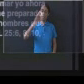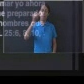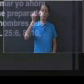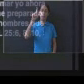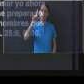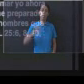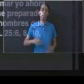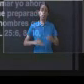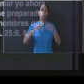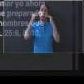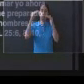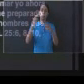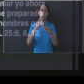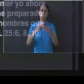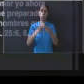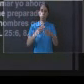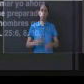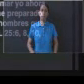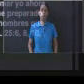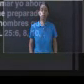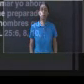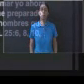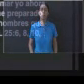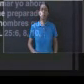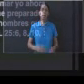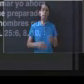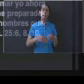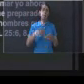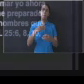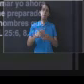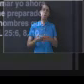a ti, paz a tu familia y paz a todos los que tienes.